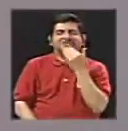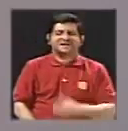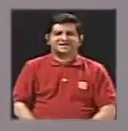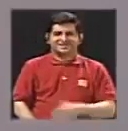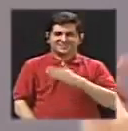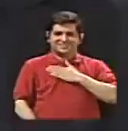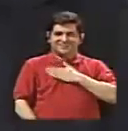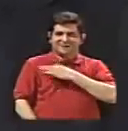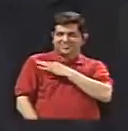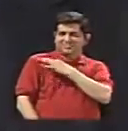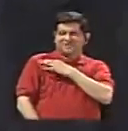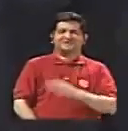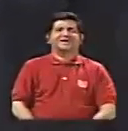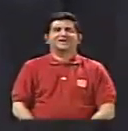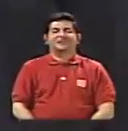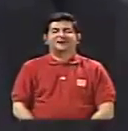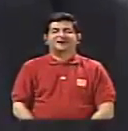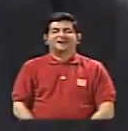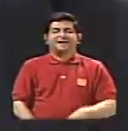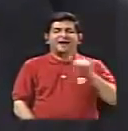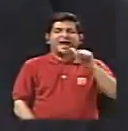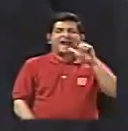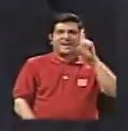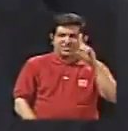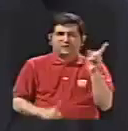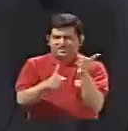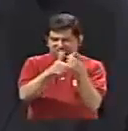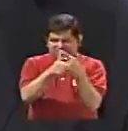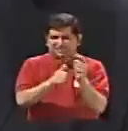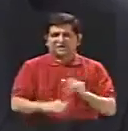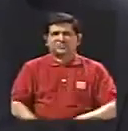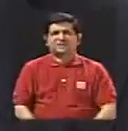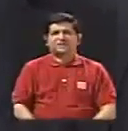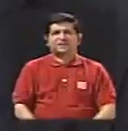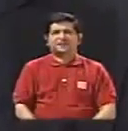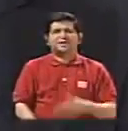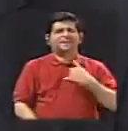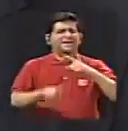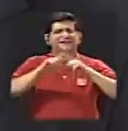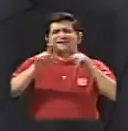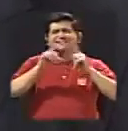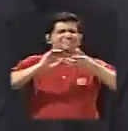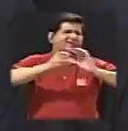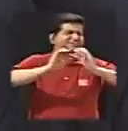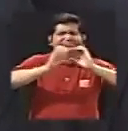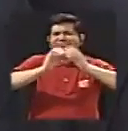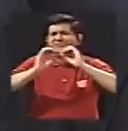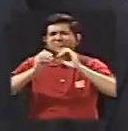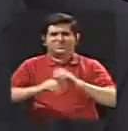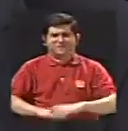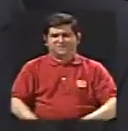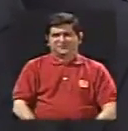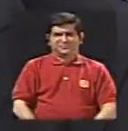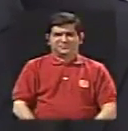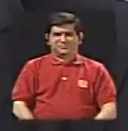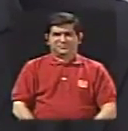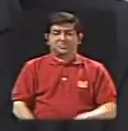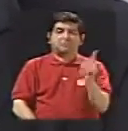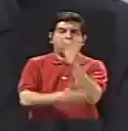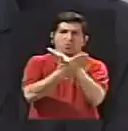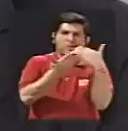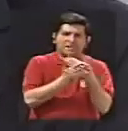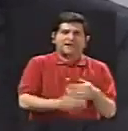invitarme. Doña Ana Doris, en primer lugar, se han manejado muchas cifras. Por un